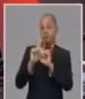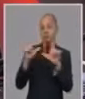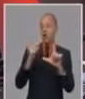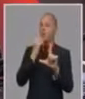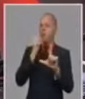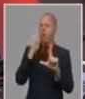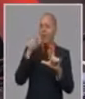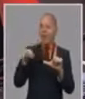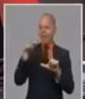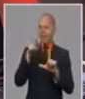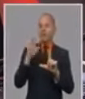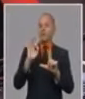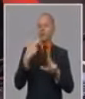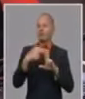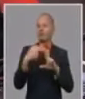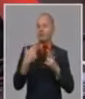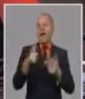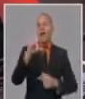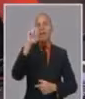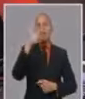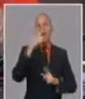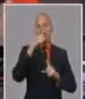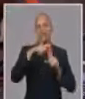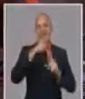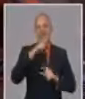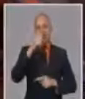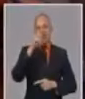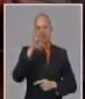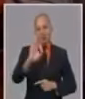Debate. Latiendo, nuestra despedida de esta noche. Muy buenas noches.